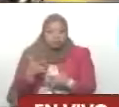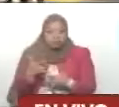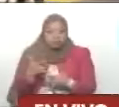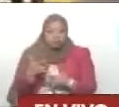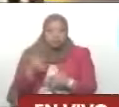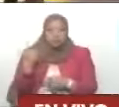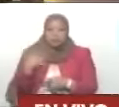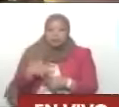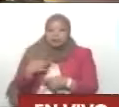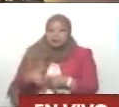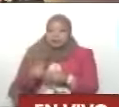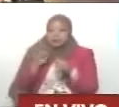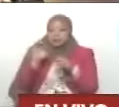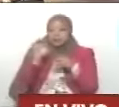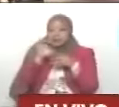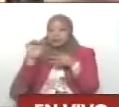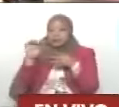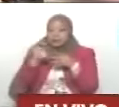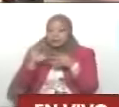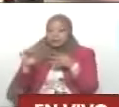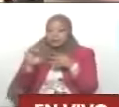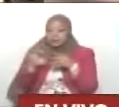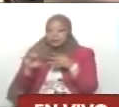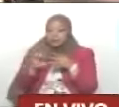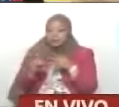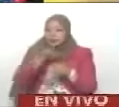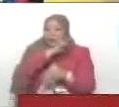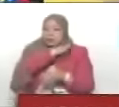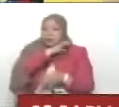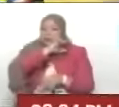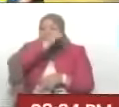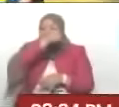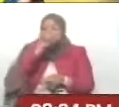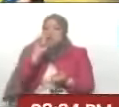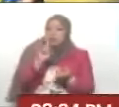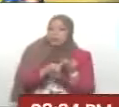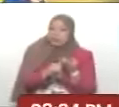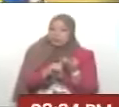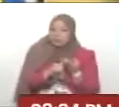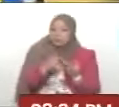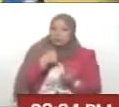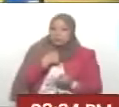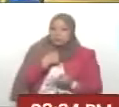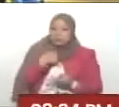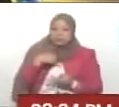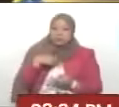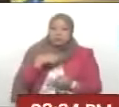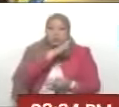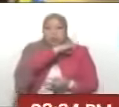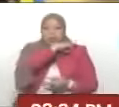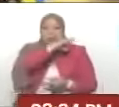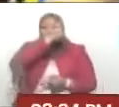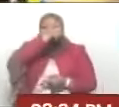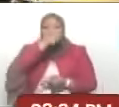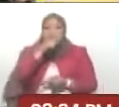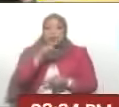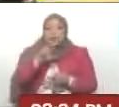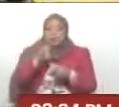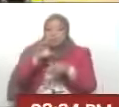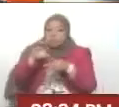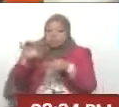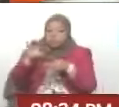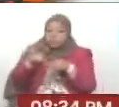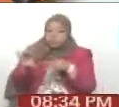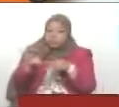Ay, oligarcas y apellidos, tengan miedo, porque cuando Silita como jefa de estrategia se pone en la